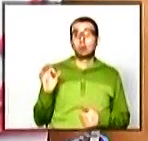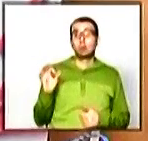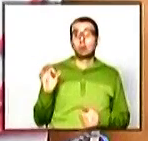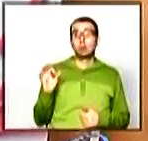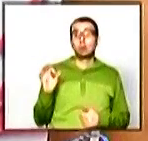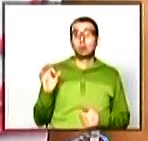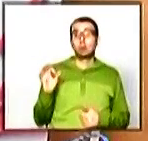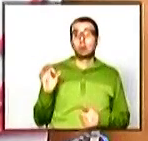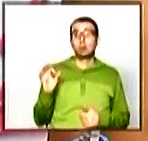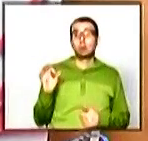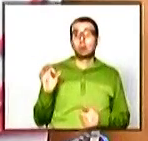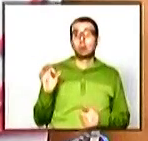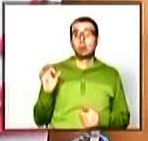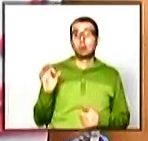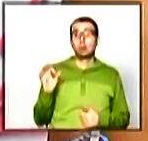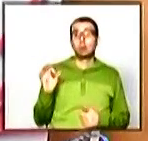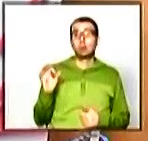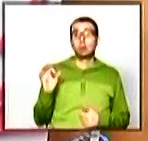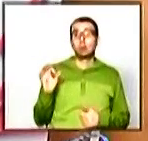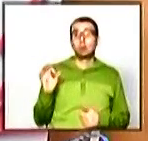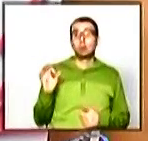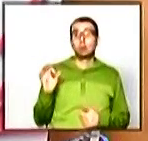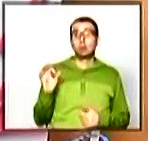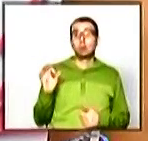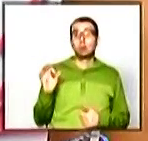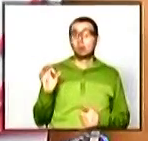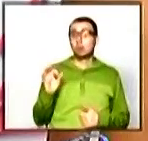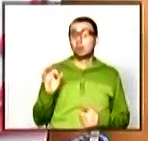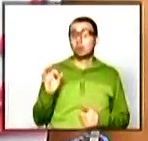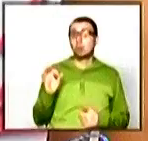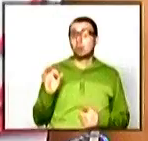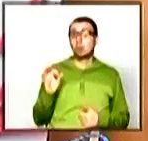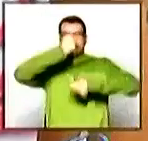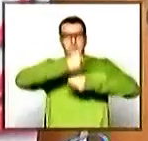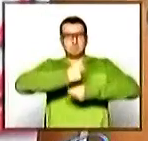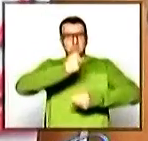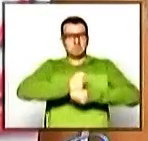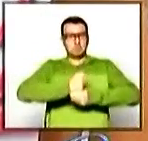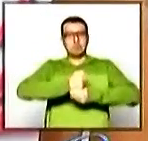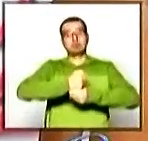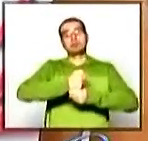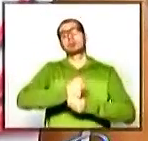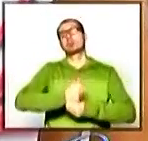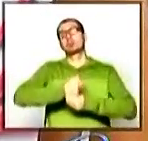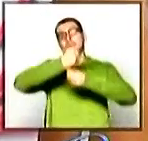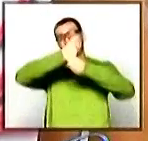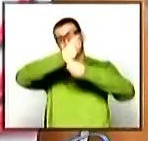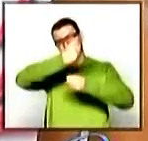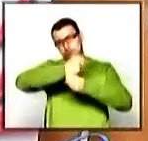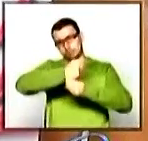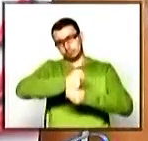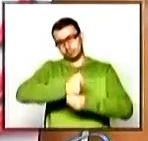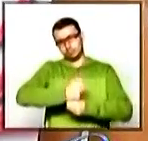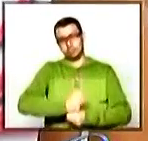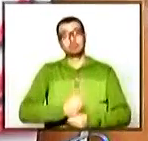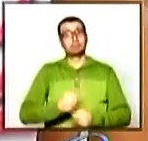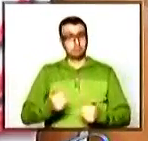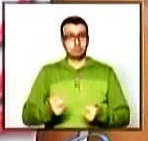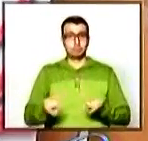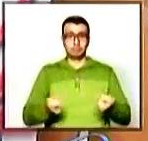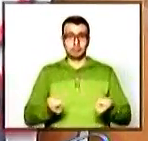cosas para liberar y disminuir todos esos factores de riesgo que a diario estamos expuestos por estrés.